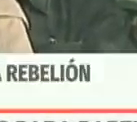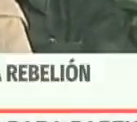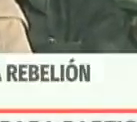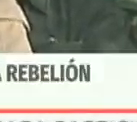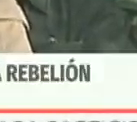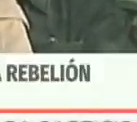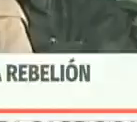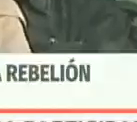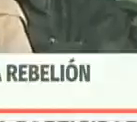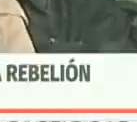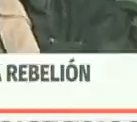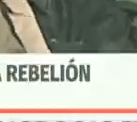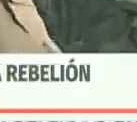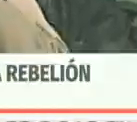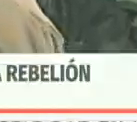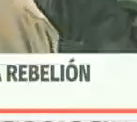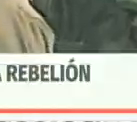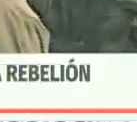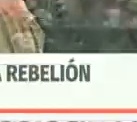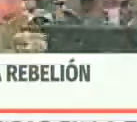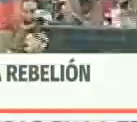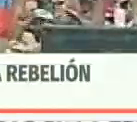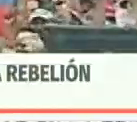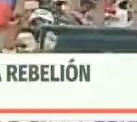que se levantó al amanecer